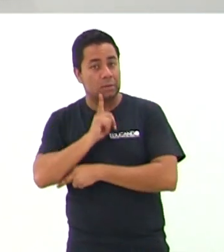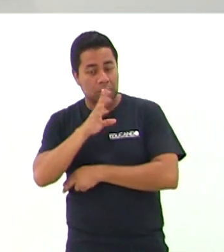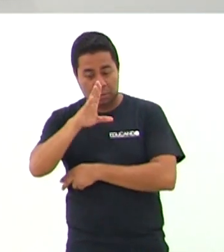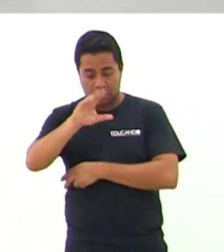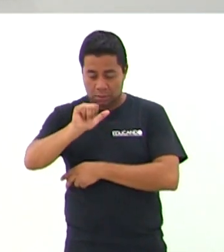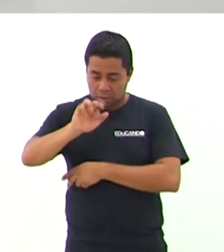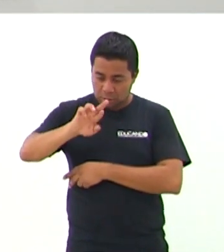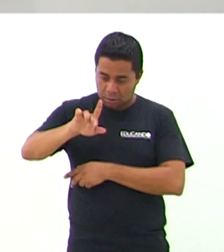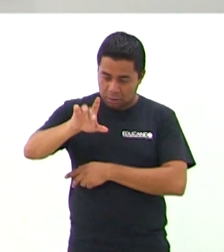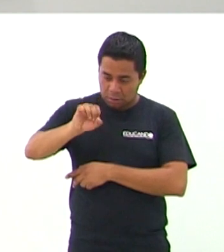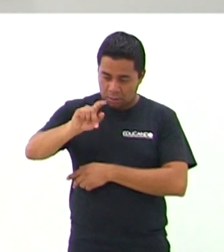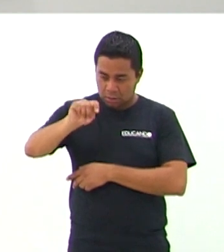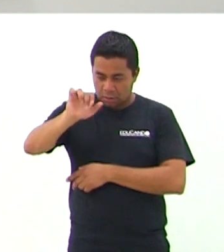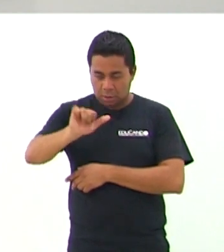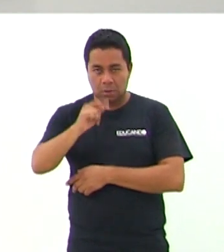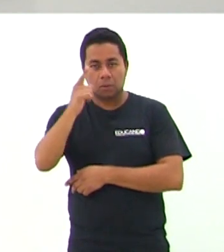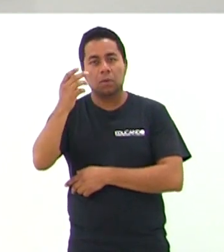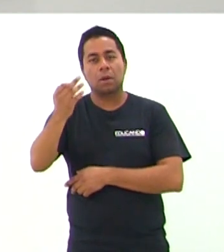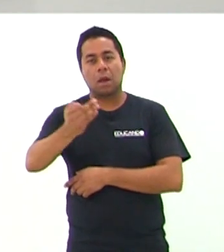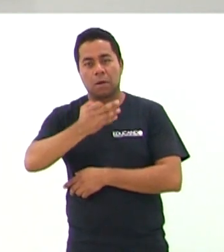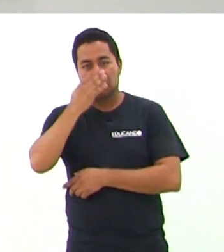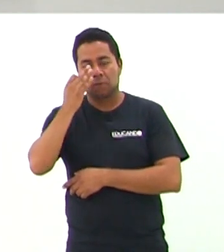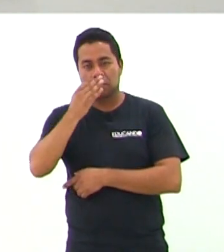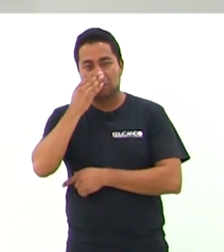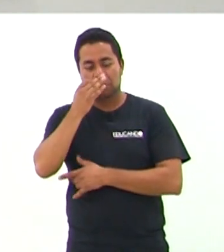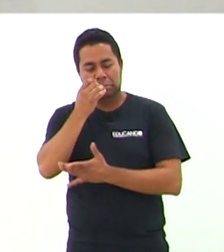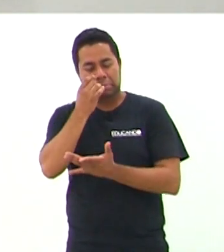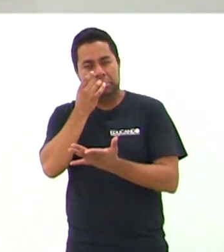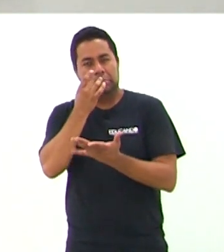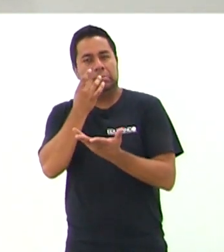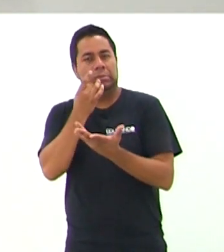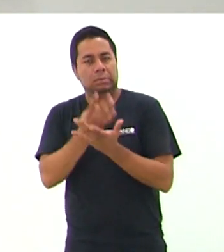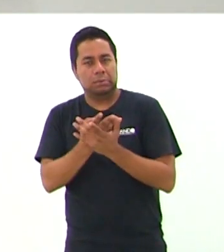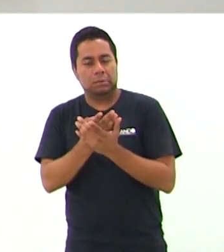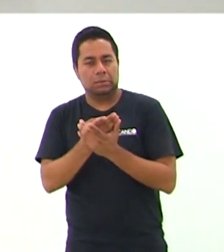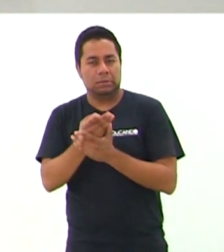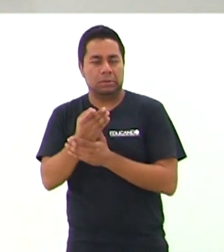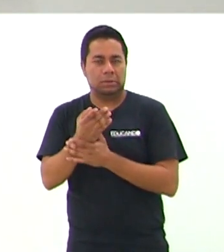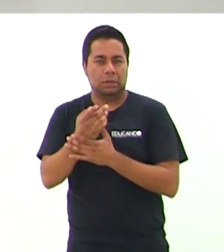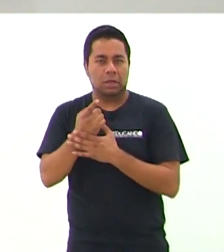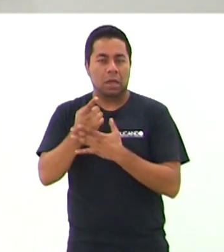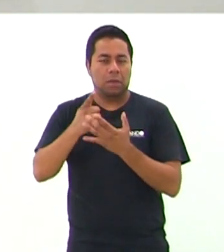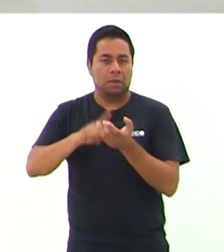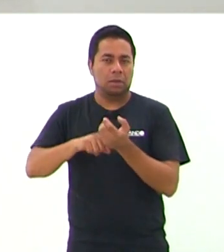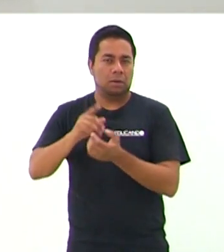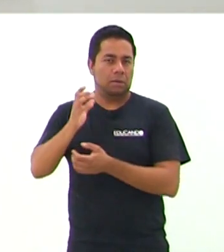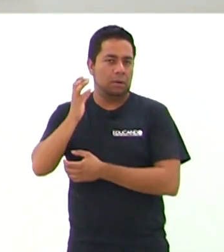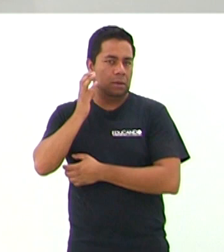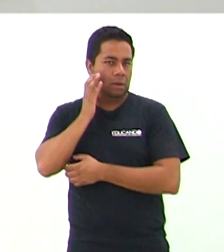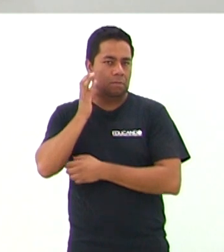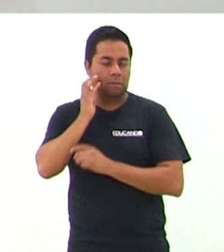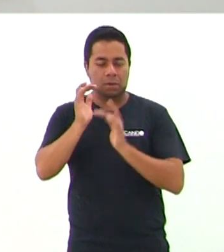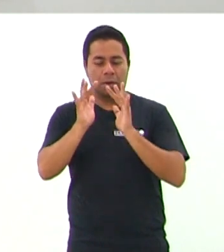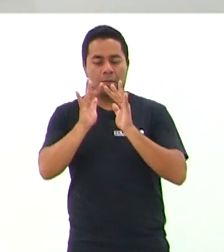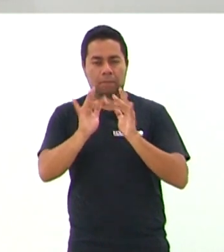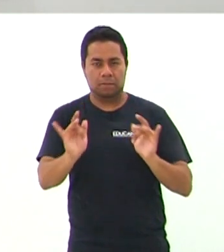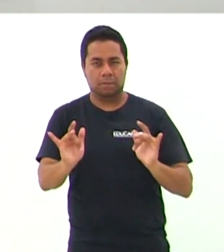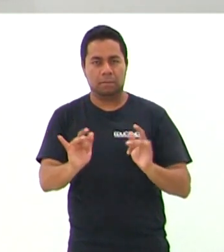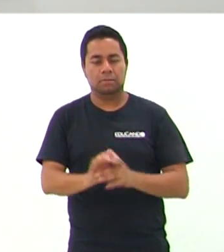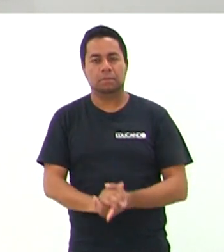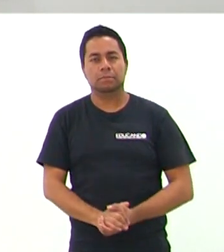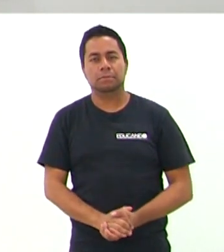Carlota, una flor exótica en la corte, bien,